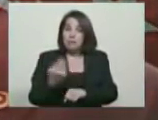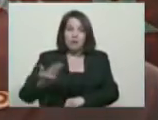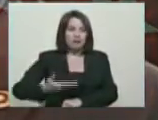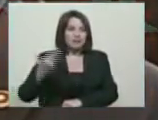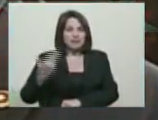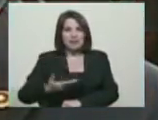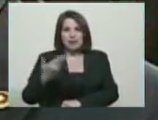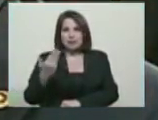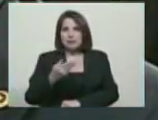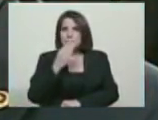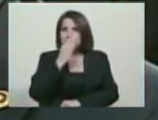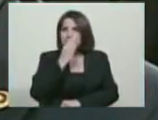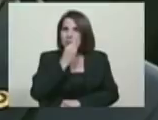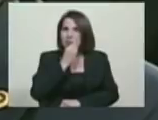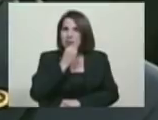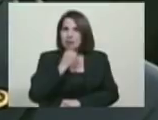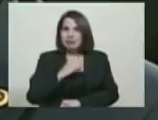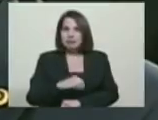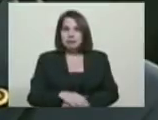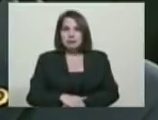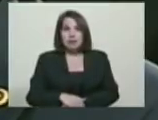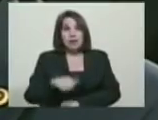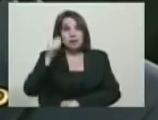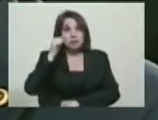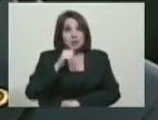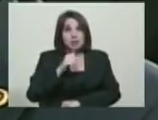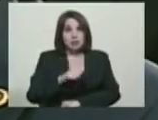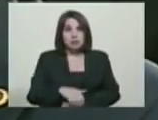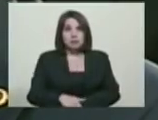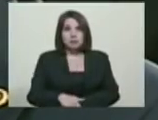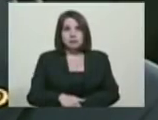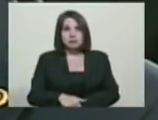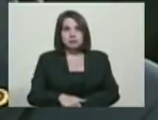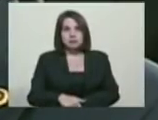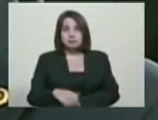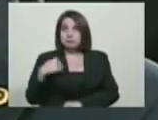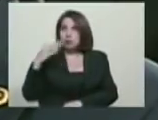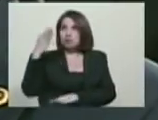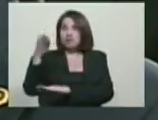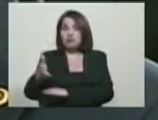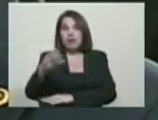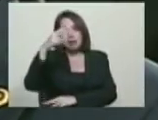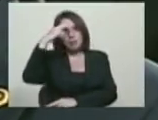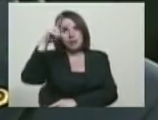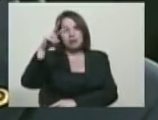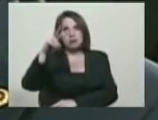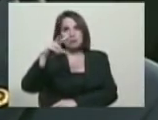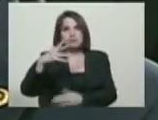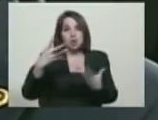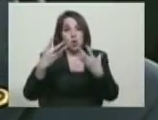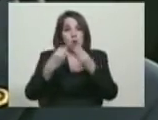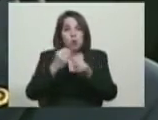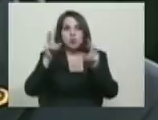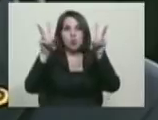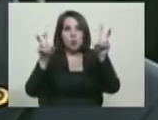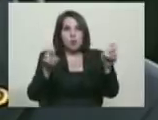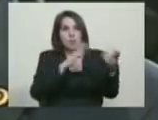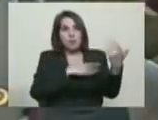importante. El sábado estaba en México junto al nuevo